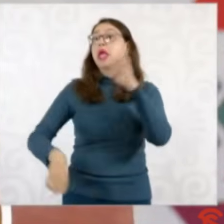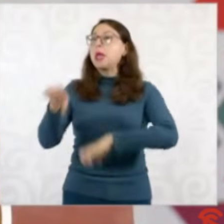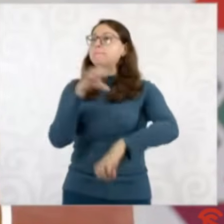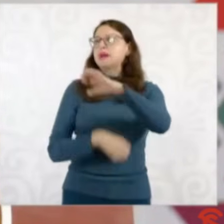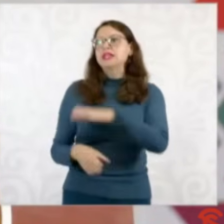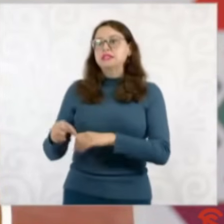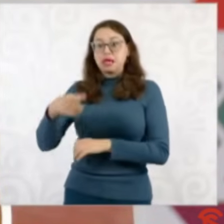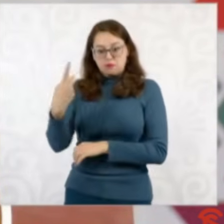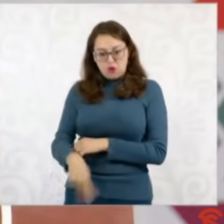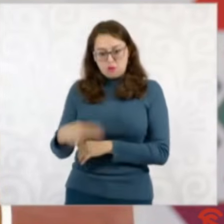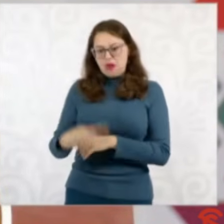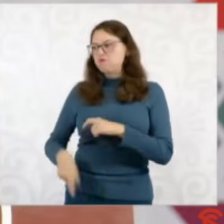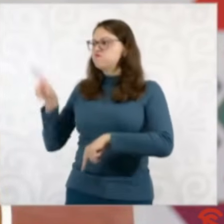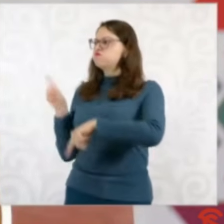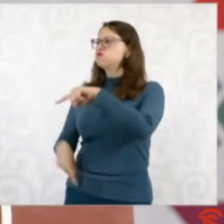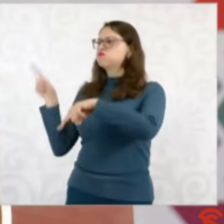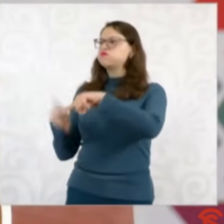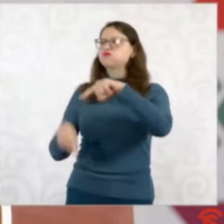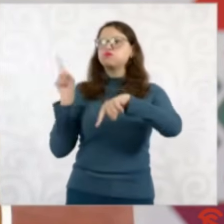del Estado,